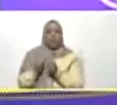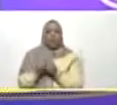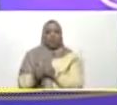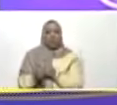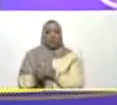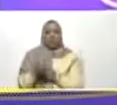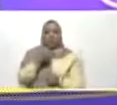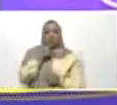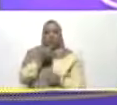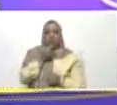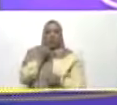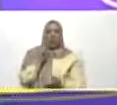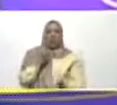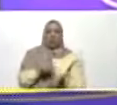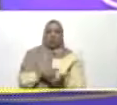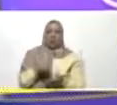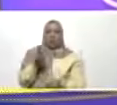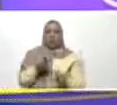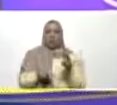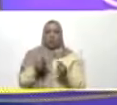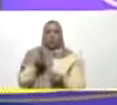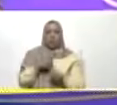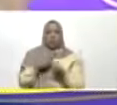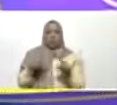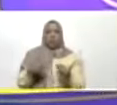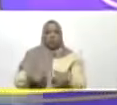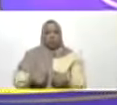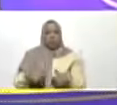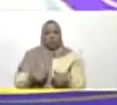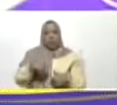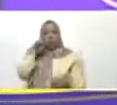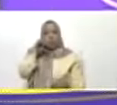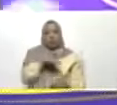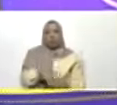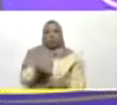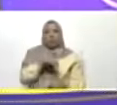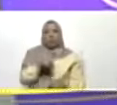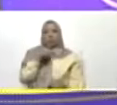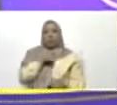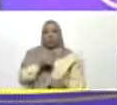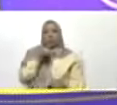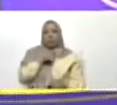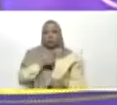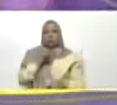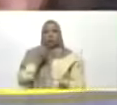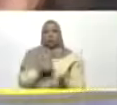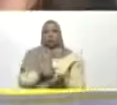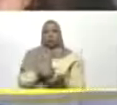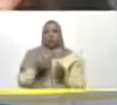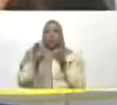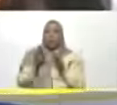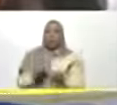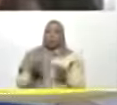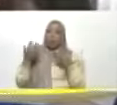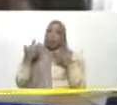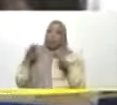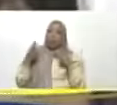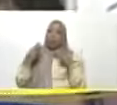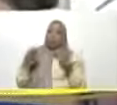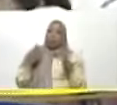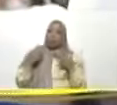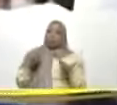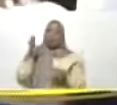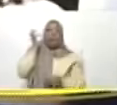que le gusta recrearse pero sobre todo esta muchachada que cree en la patria correcto un aplauso a Michel